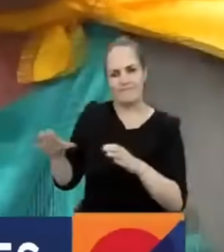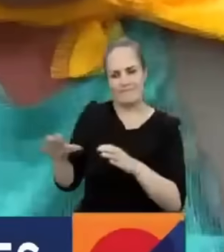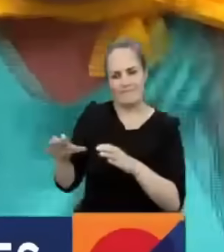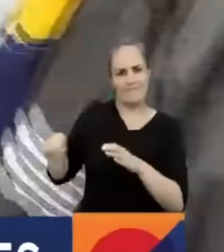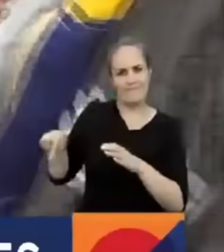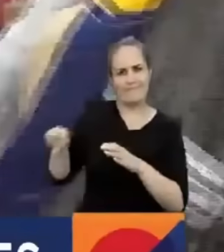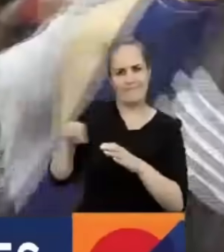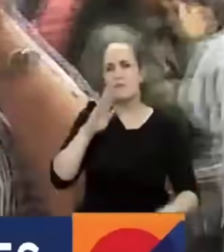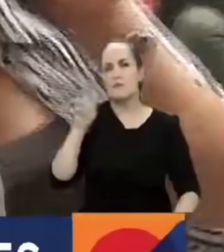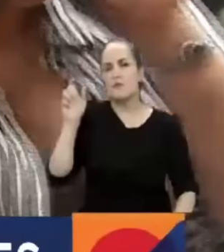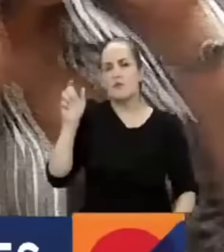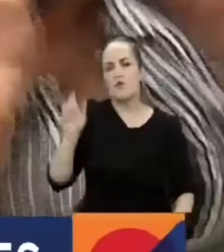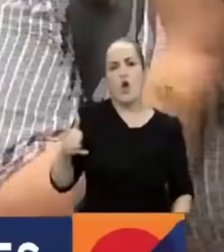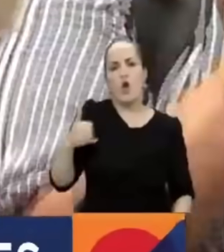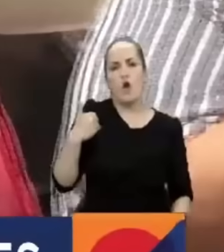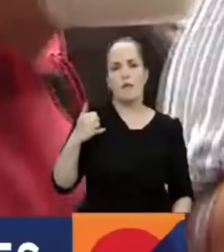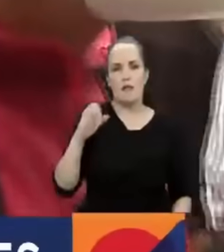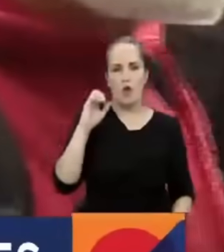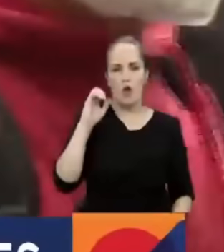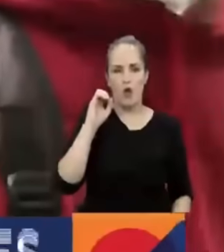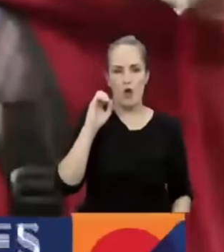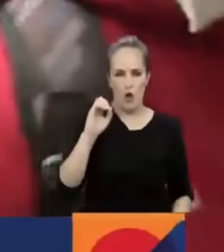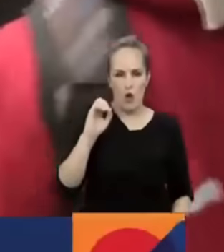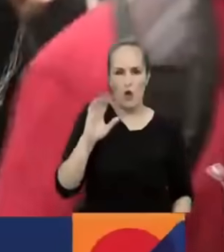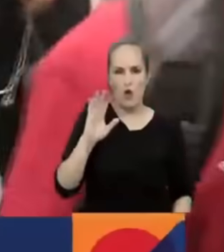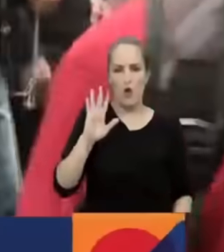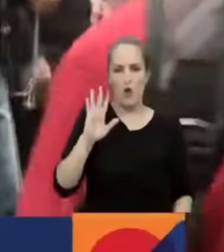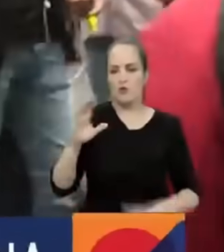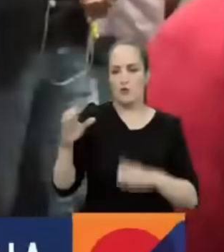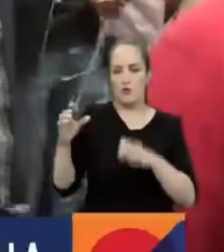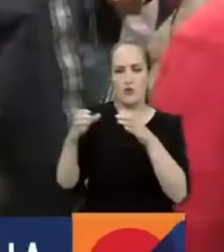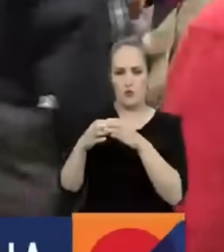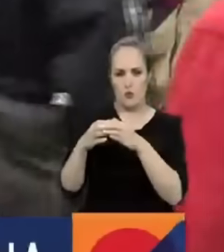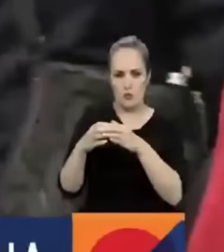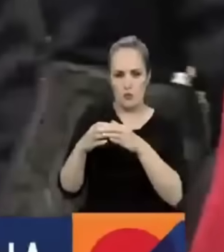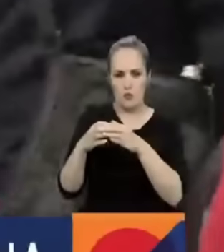de un joven indígena del pueblo Muruymuna,